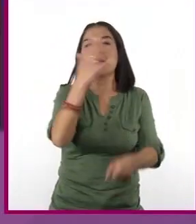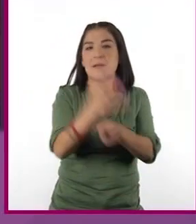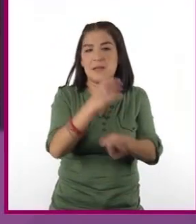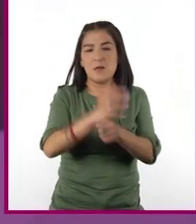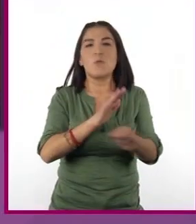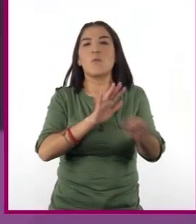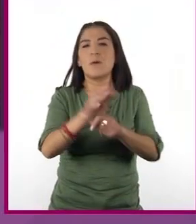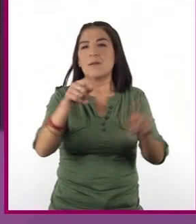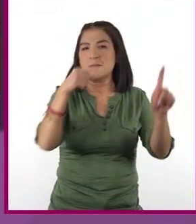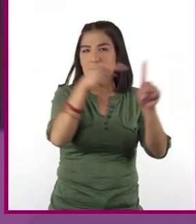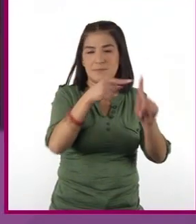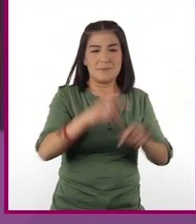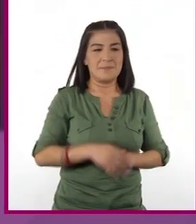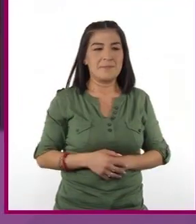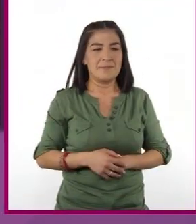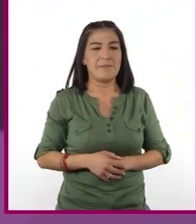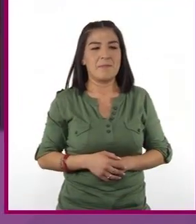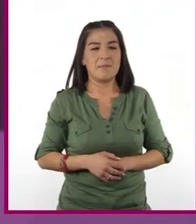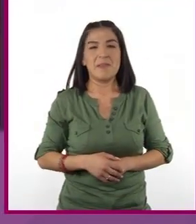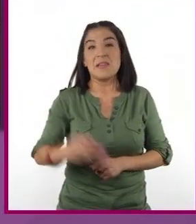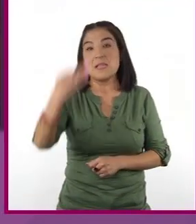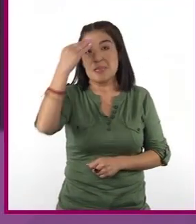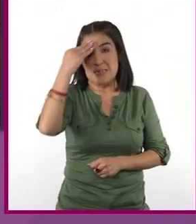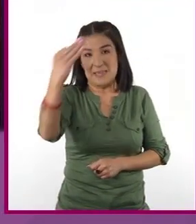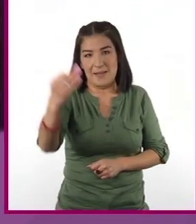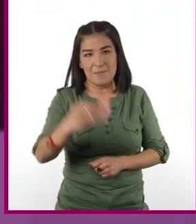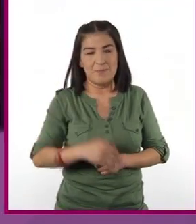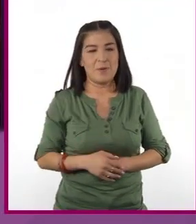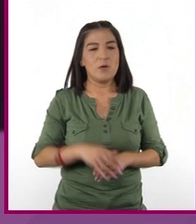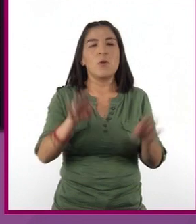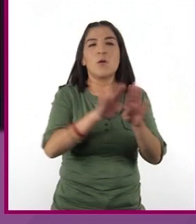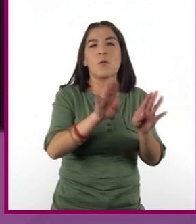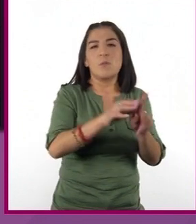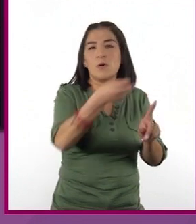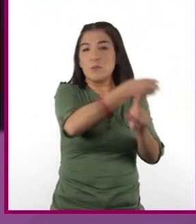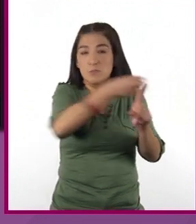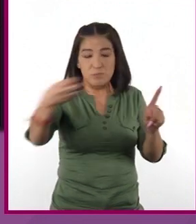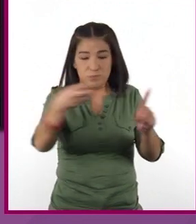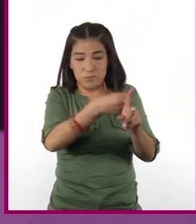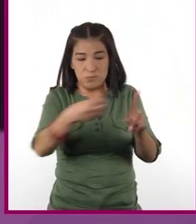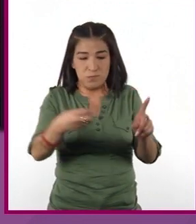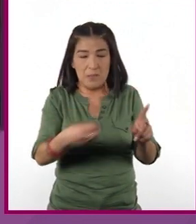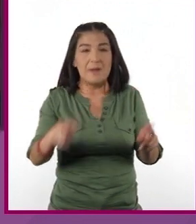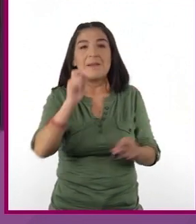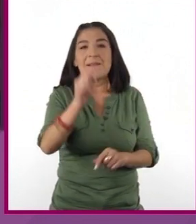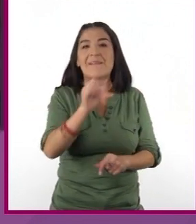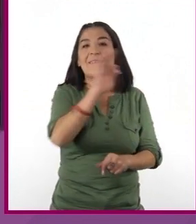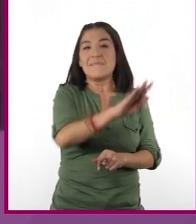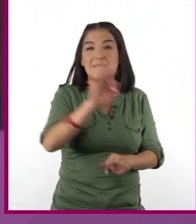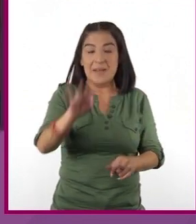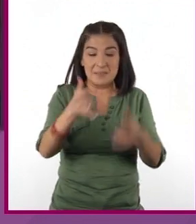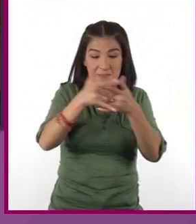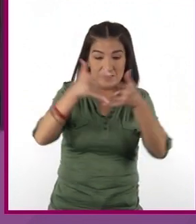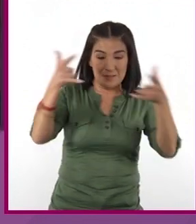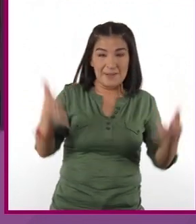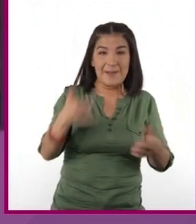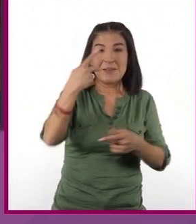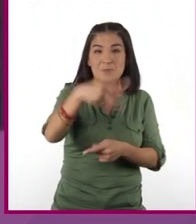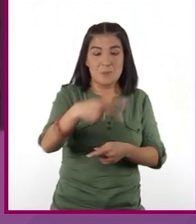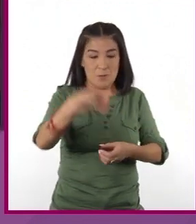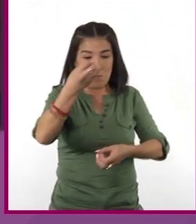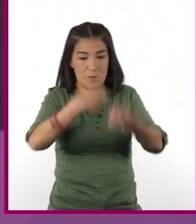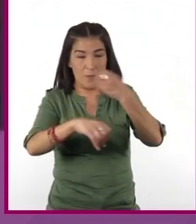enfoque. Cronológico. La organización está dada por un orden de fechas históricas de las obras que